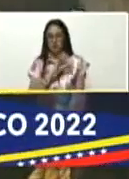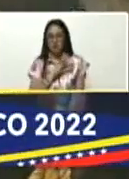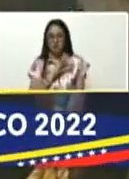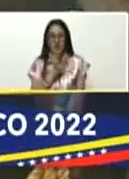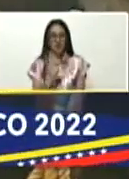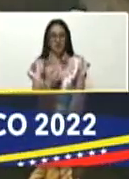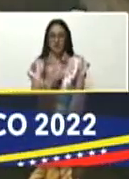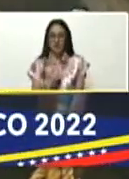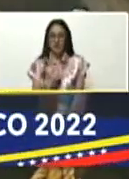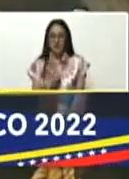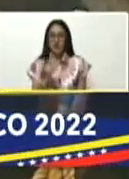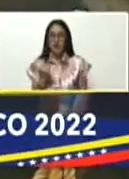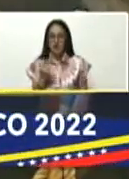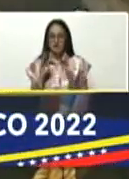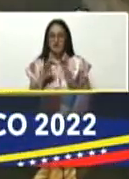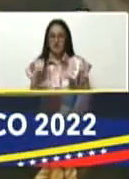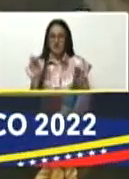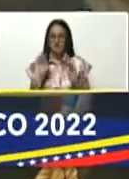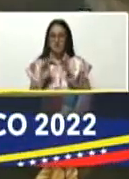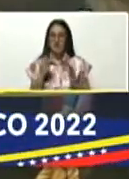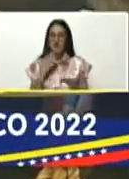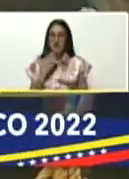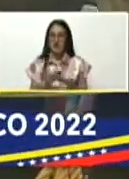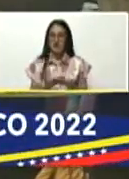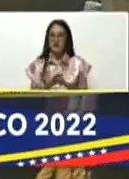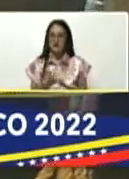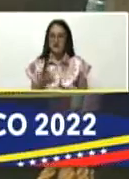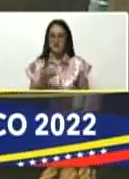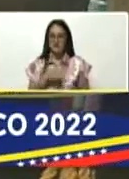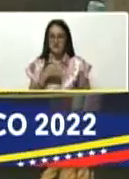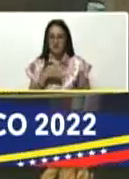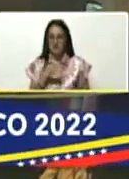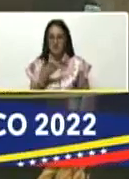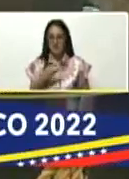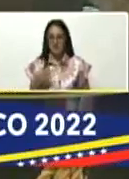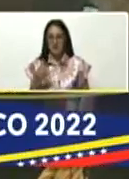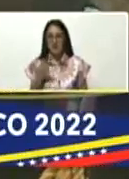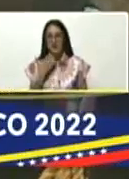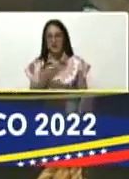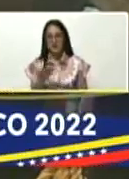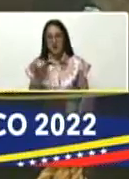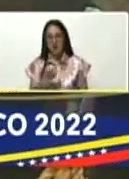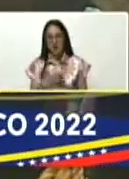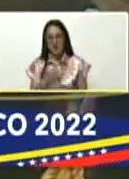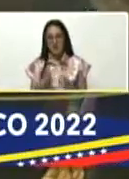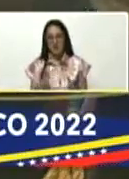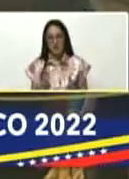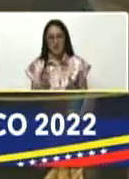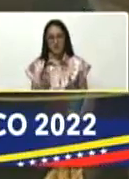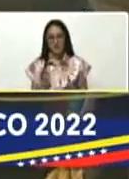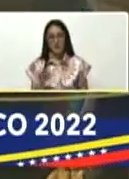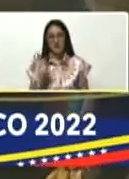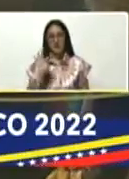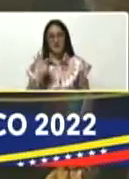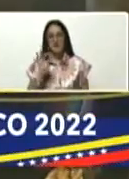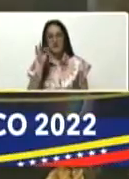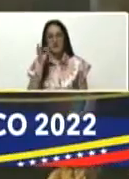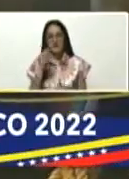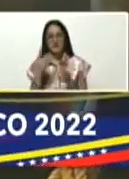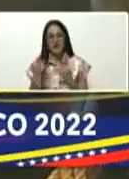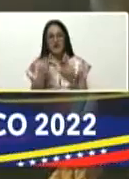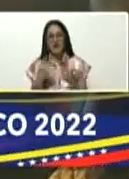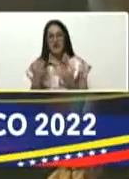No, estamos formándonos, gracias señor presidente, gracias señor gobernador, y luego la F de la feria,